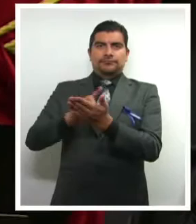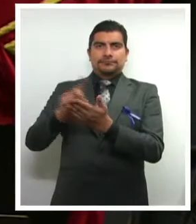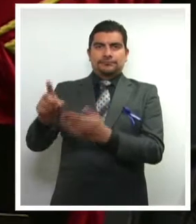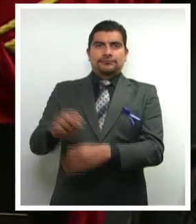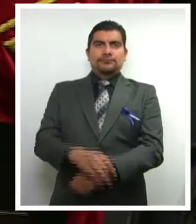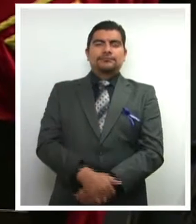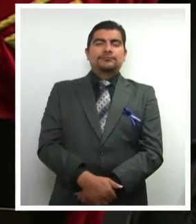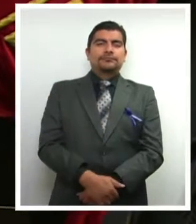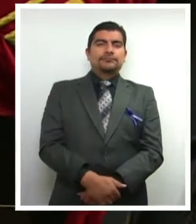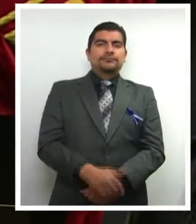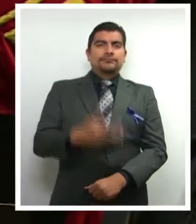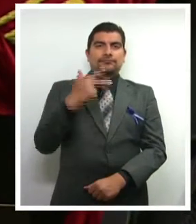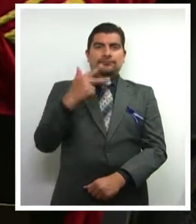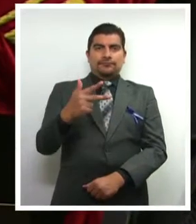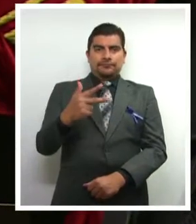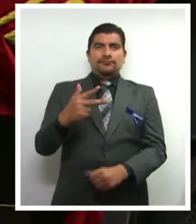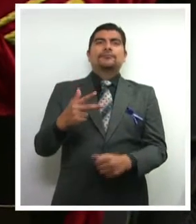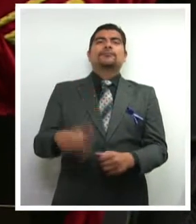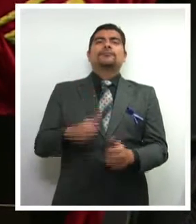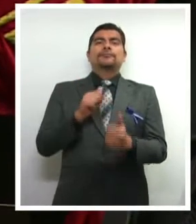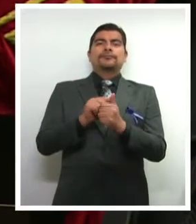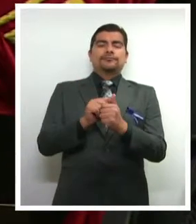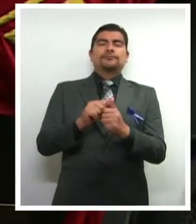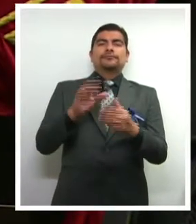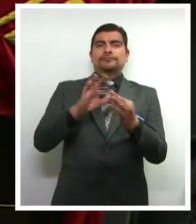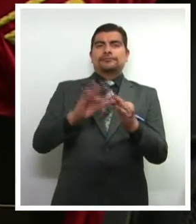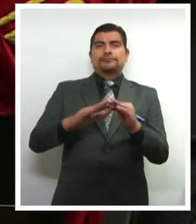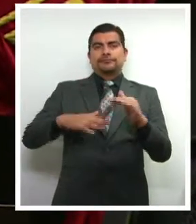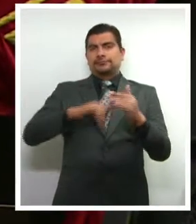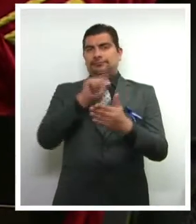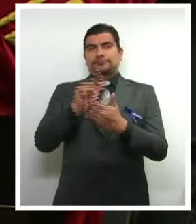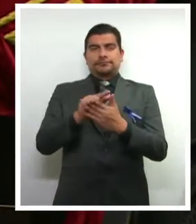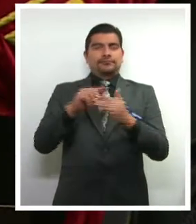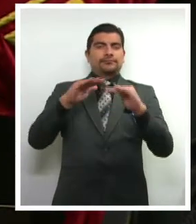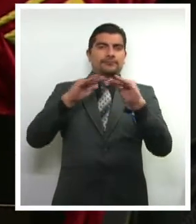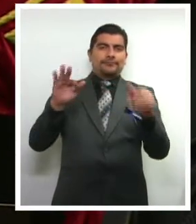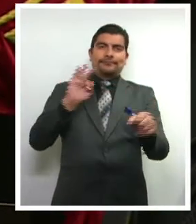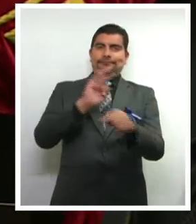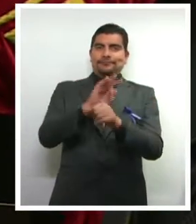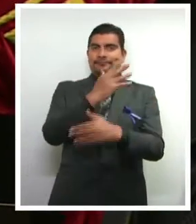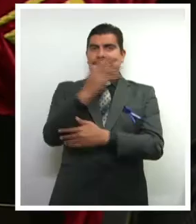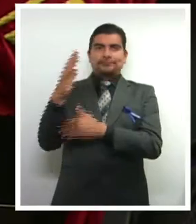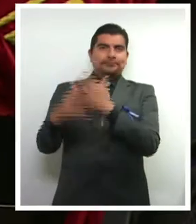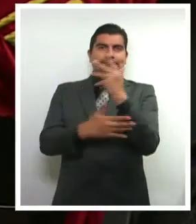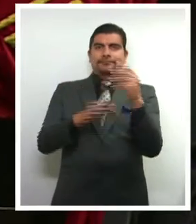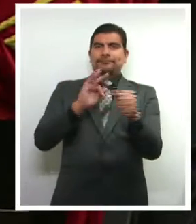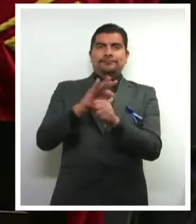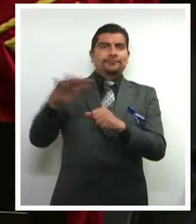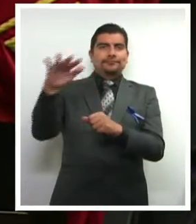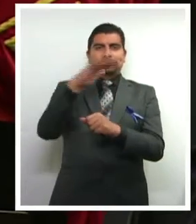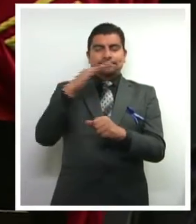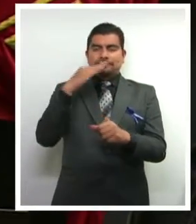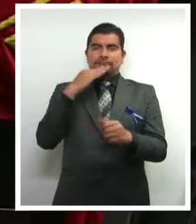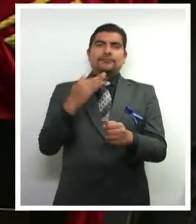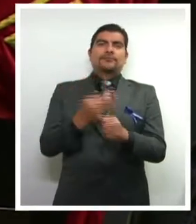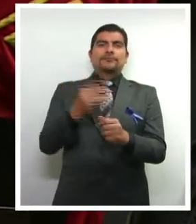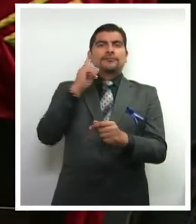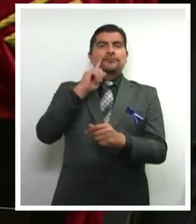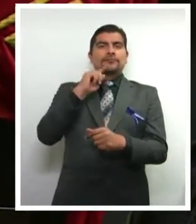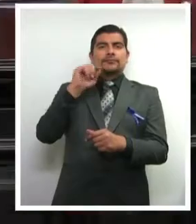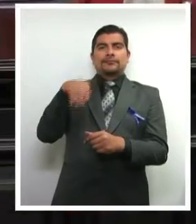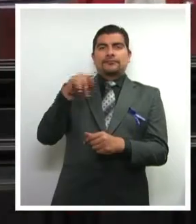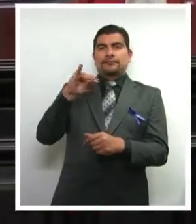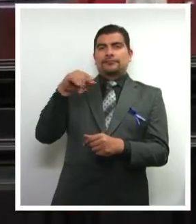8. Acuerdo con la Ley del Equilibrio Ecológico y Protección al Ambiente, presentada por Matilde Espinosa